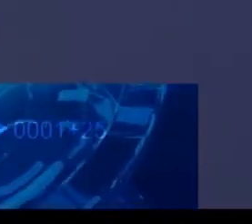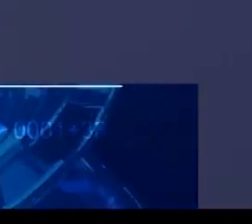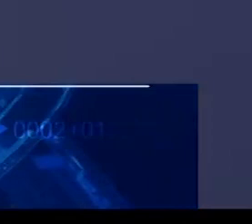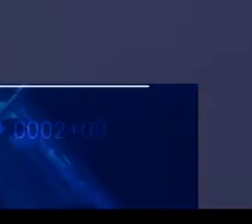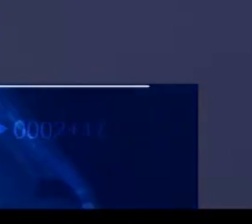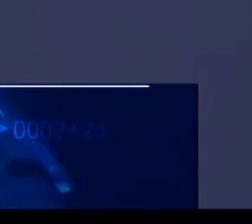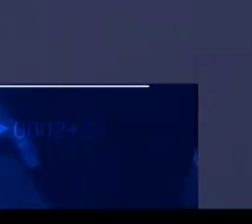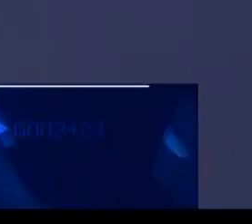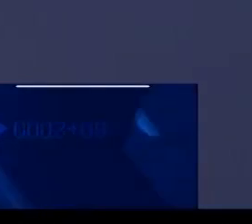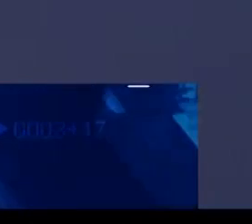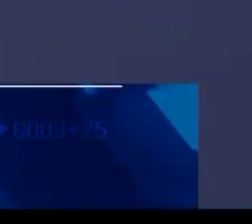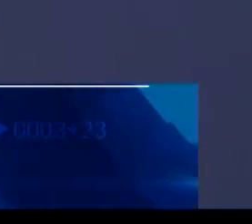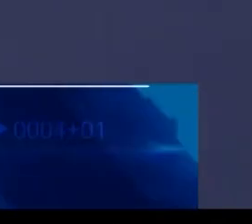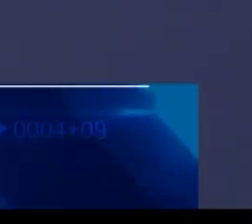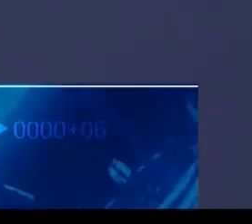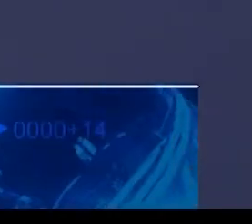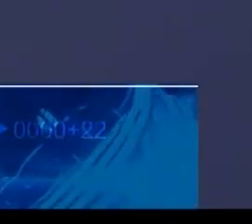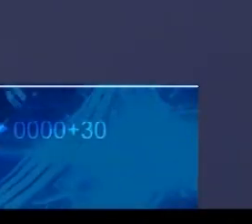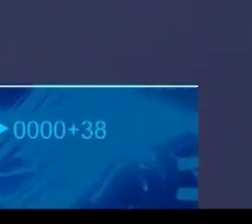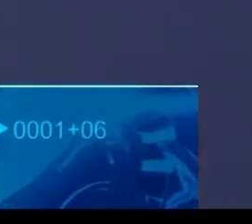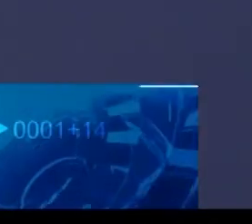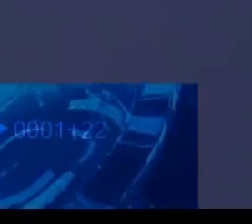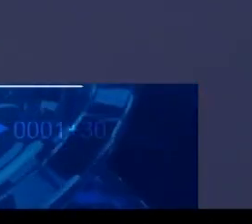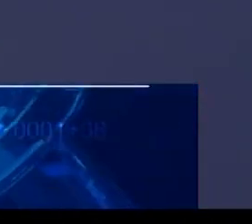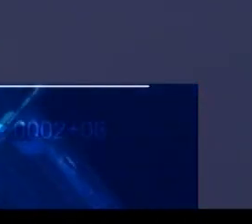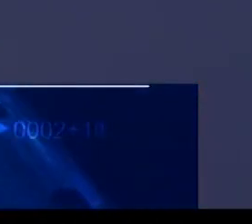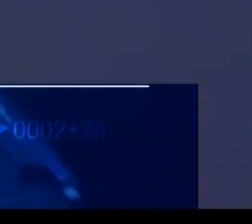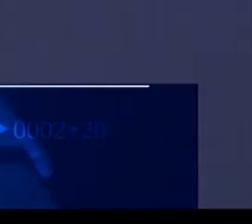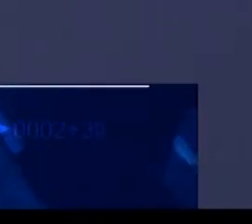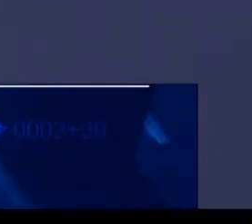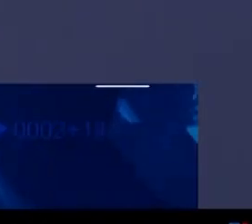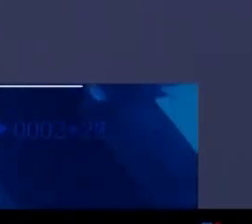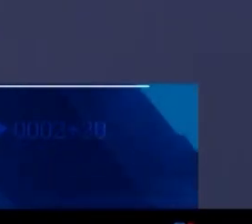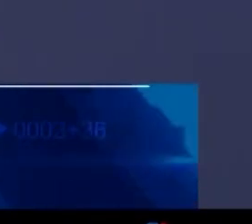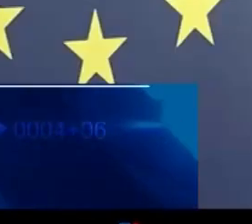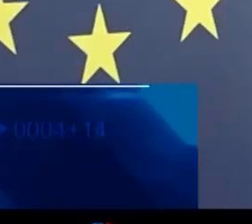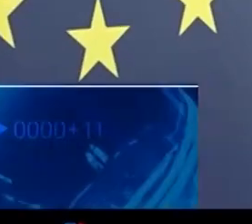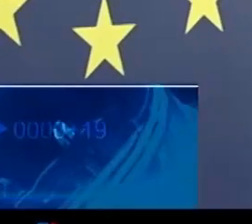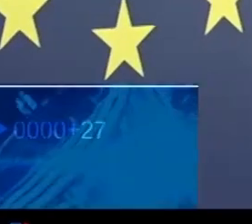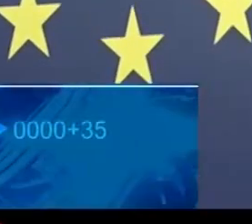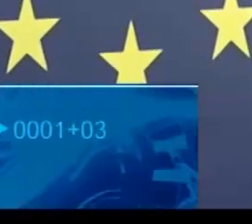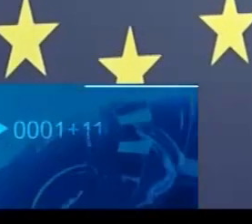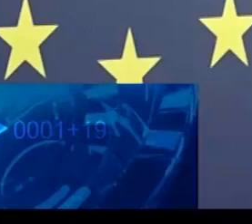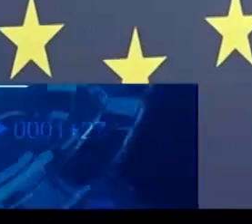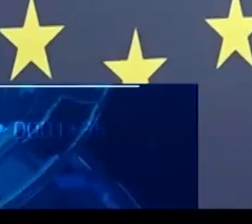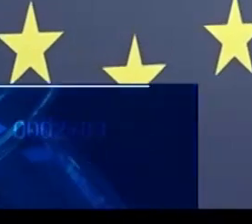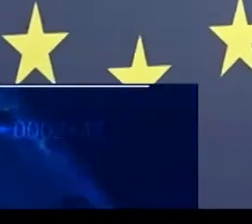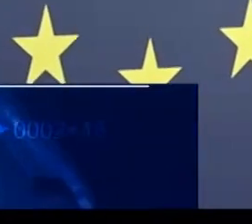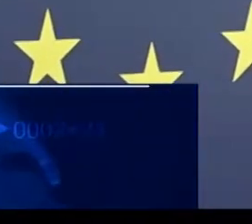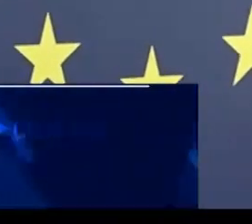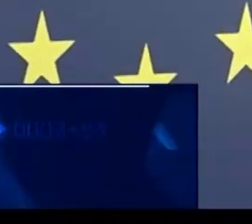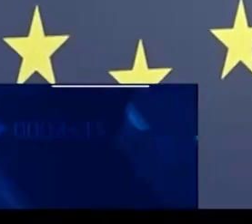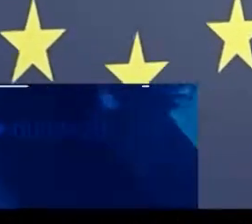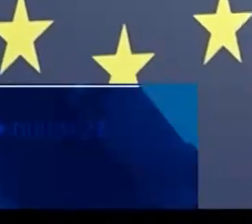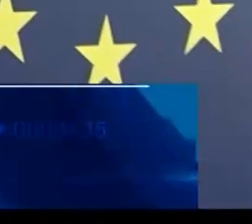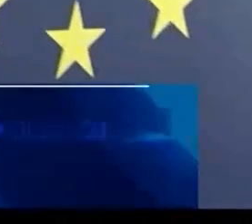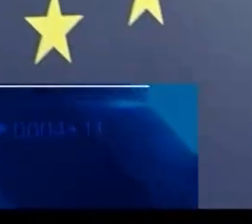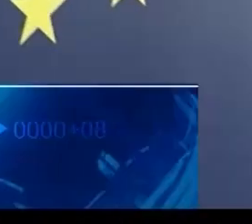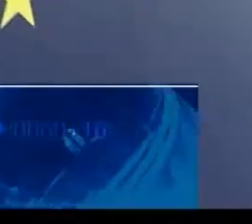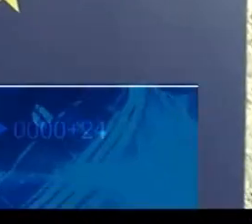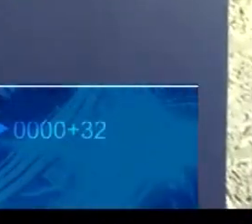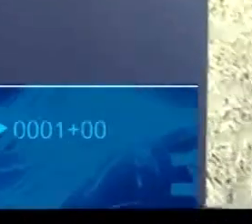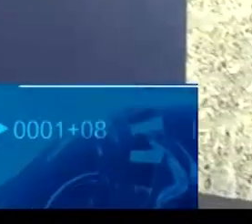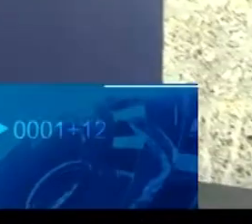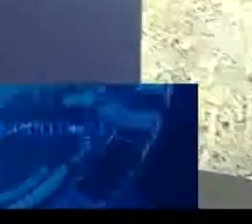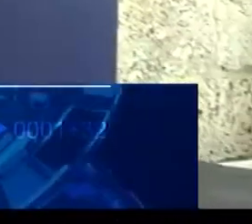variación entre la forma en que ella ha vivido esa vida. En tanto que la magistrada Germán Brito